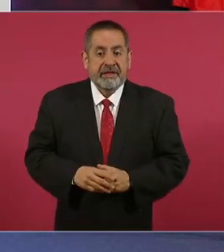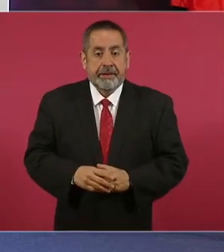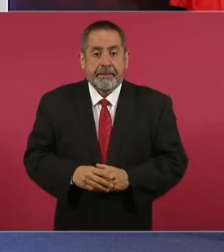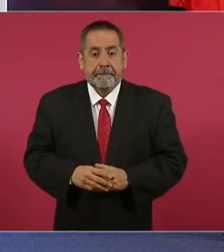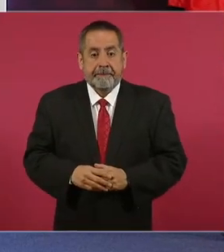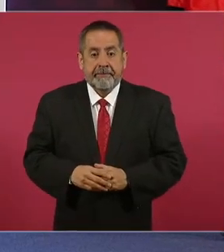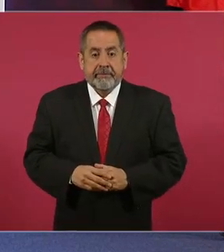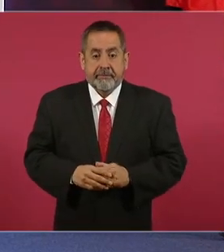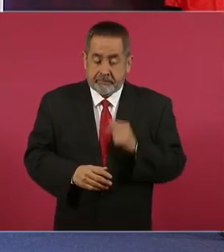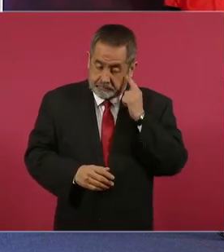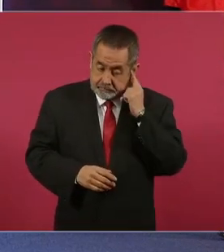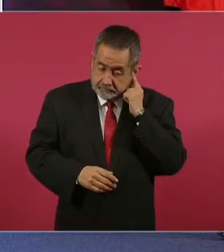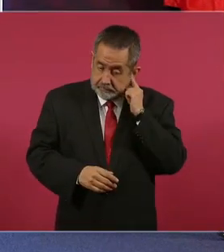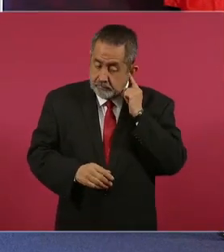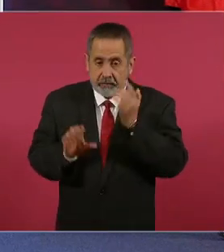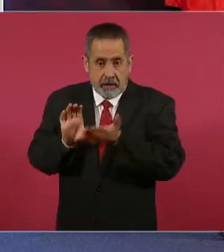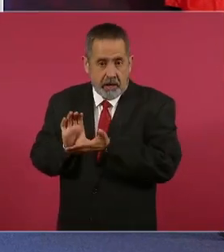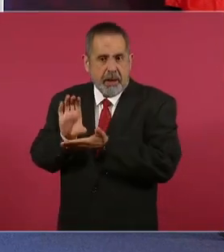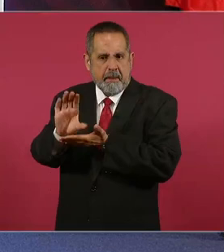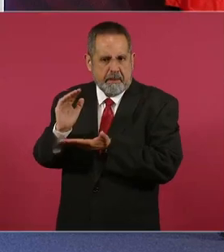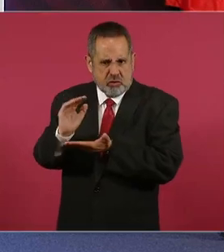incrementó con menos inversión